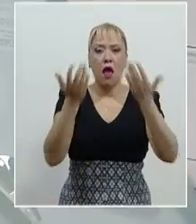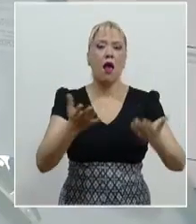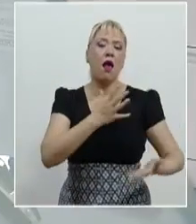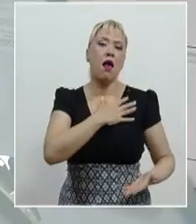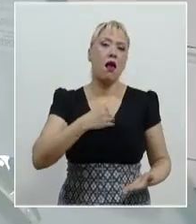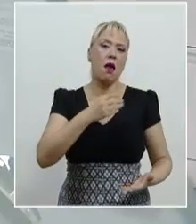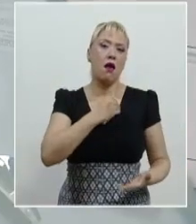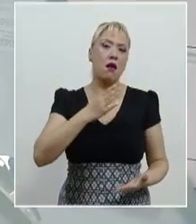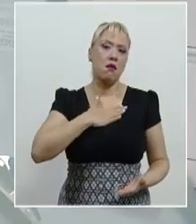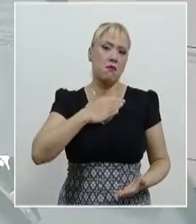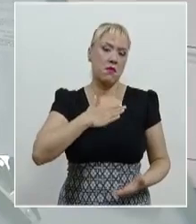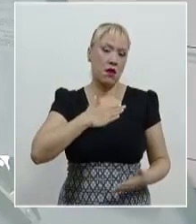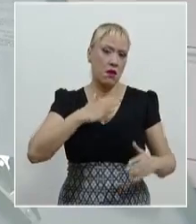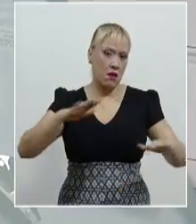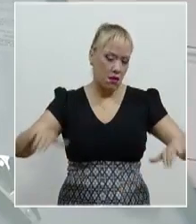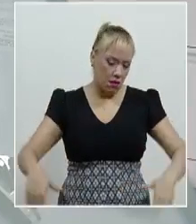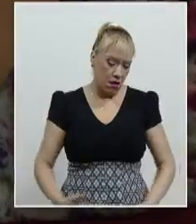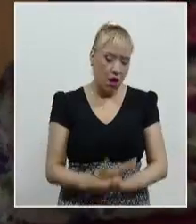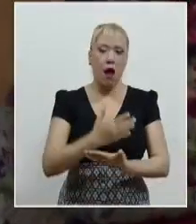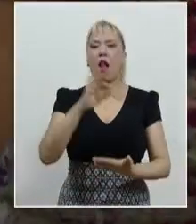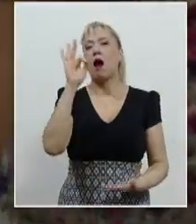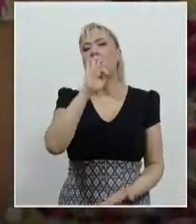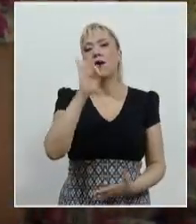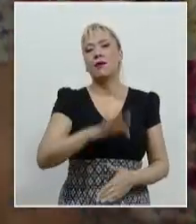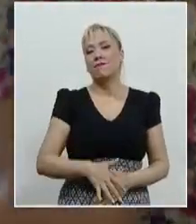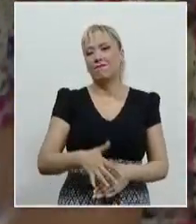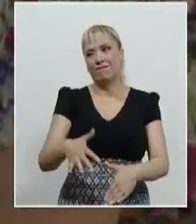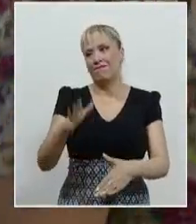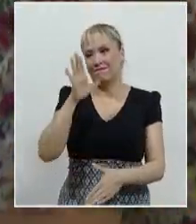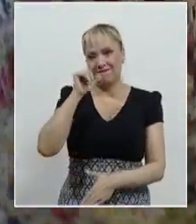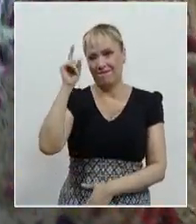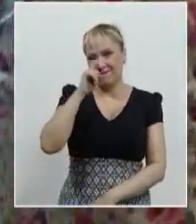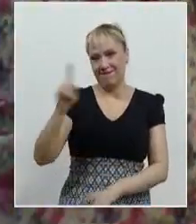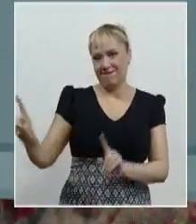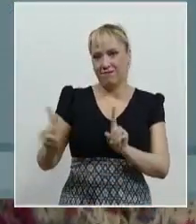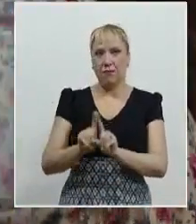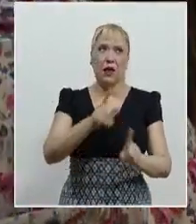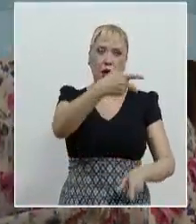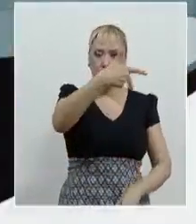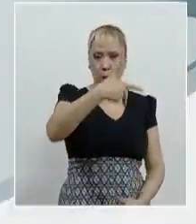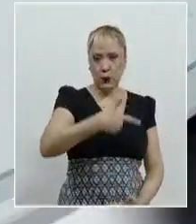propio, aunque biológicamente no lo sea.